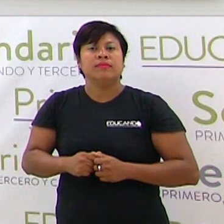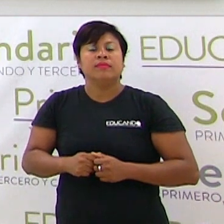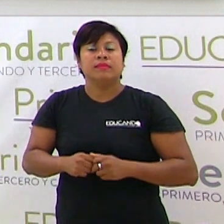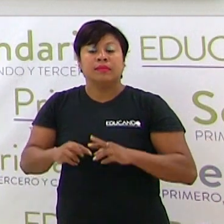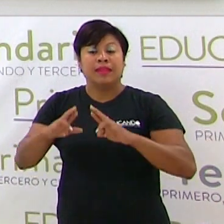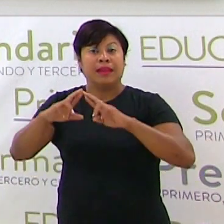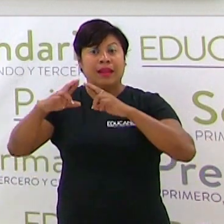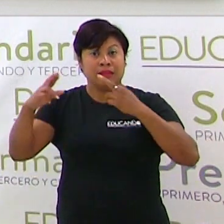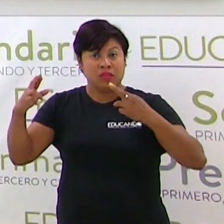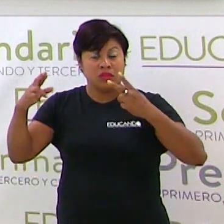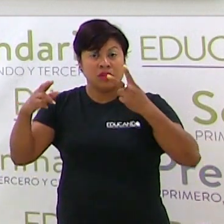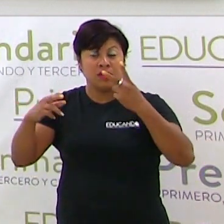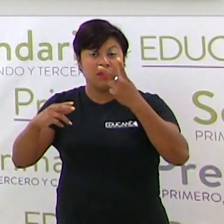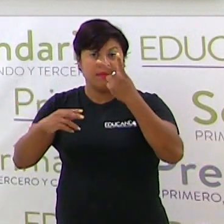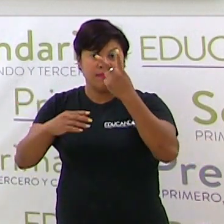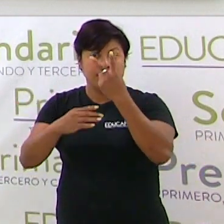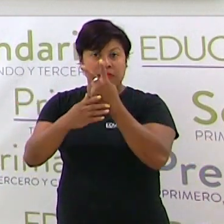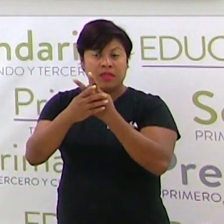entre